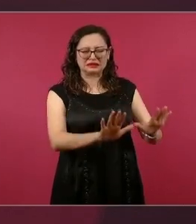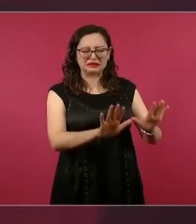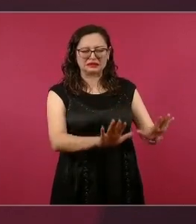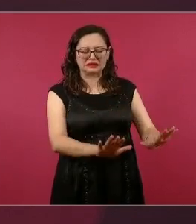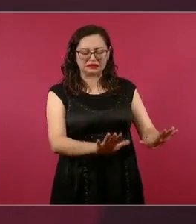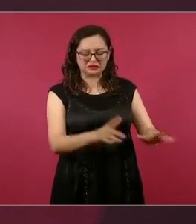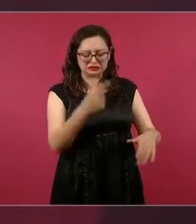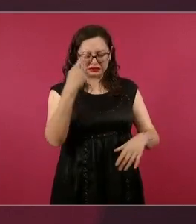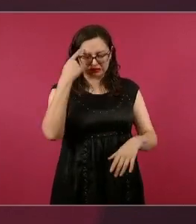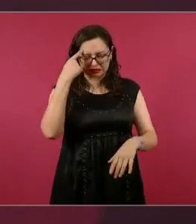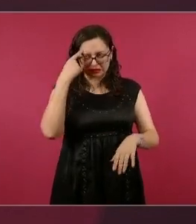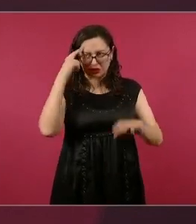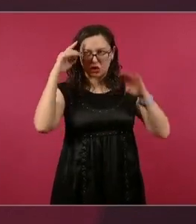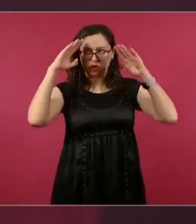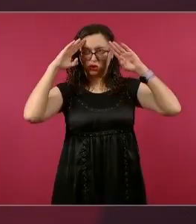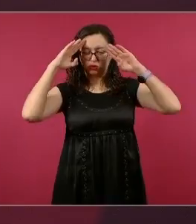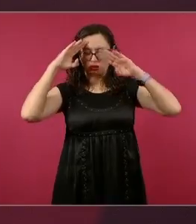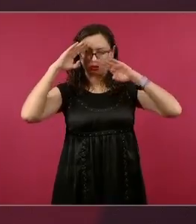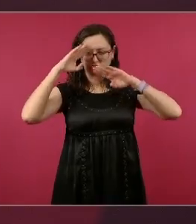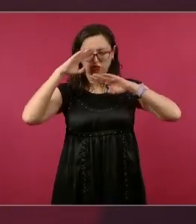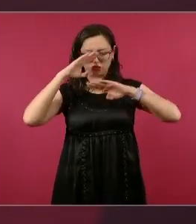Que se enfriaran,